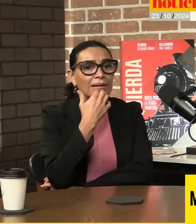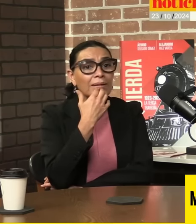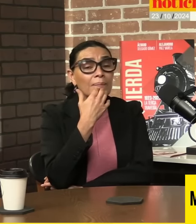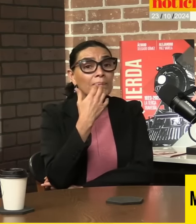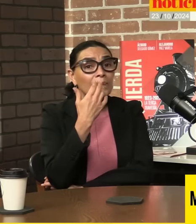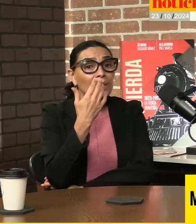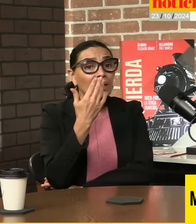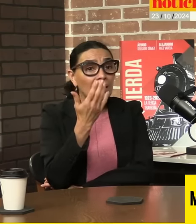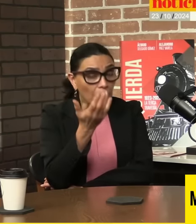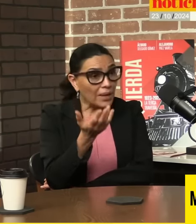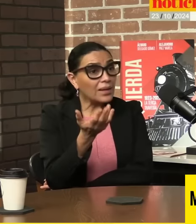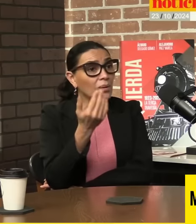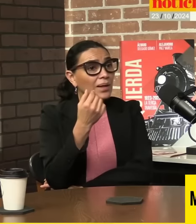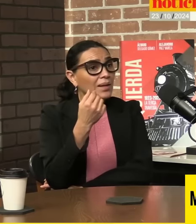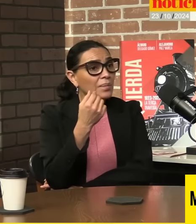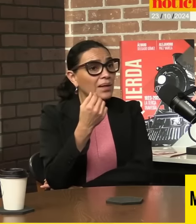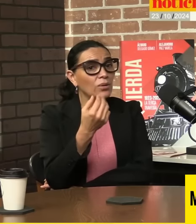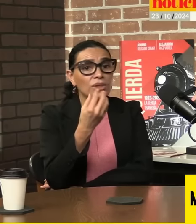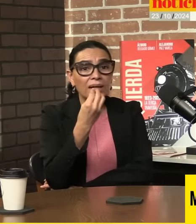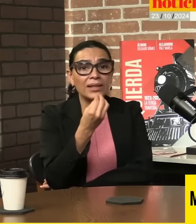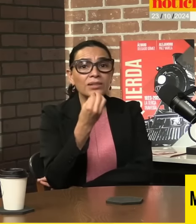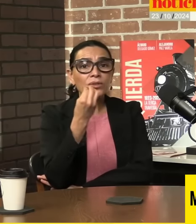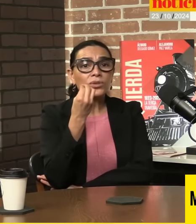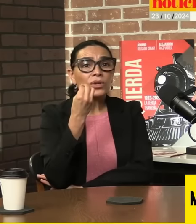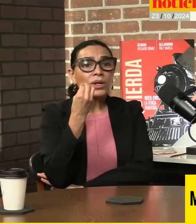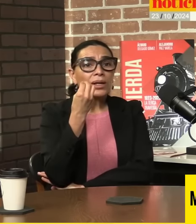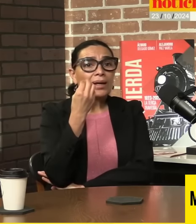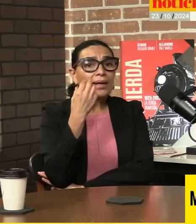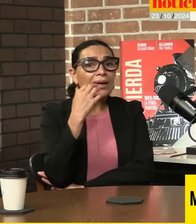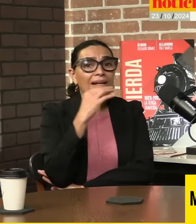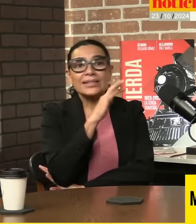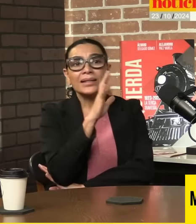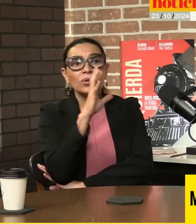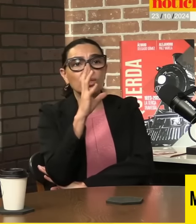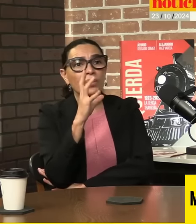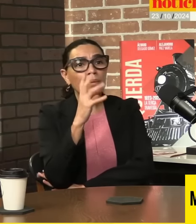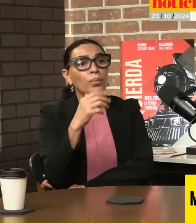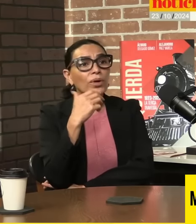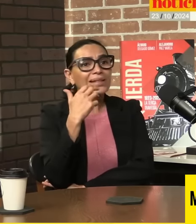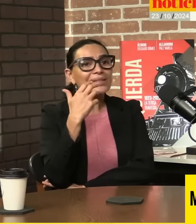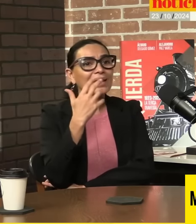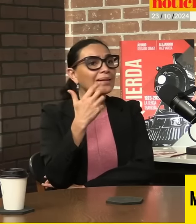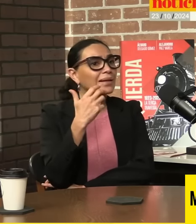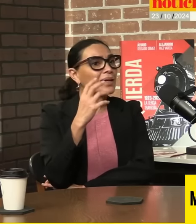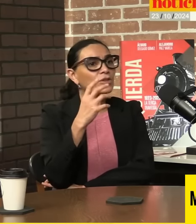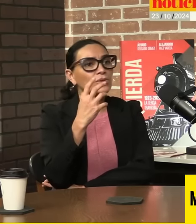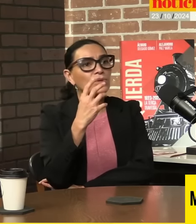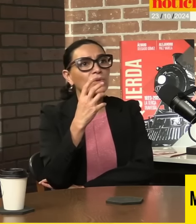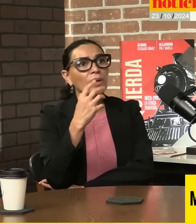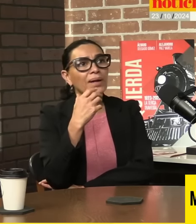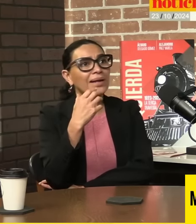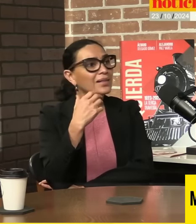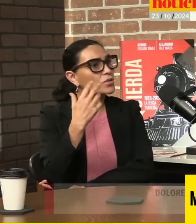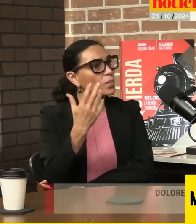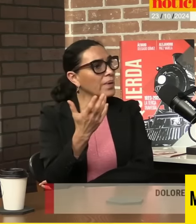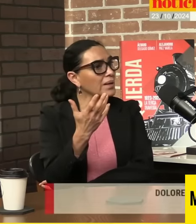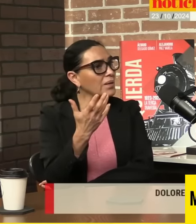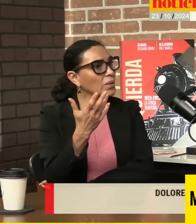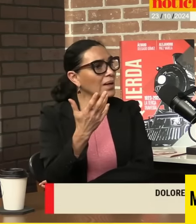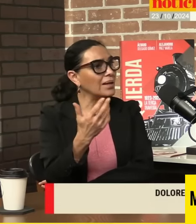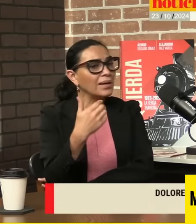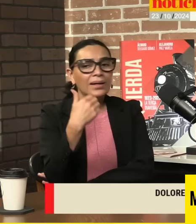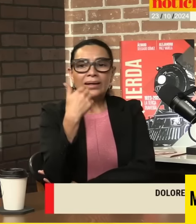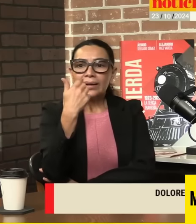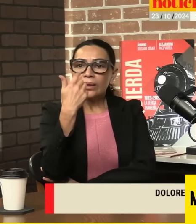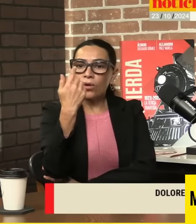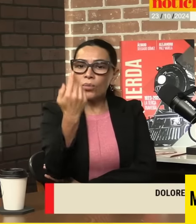historia y en la película también los silencios que casi no se ven por porque están hechos de una manera